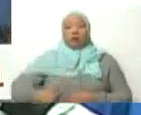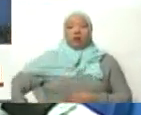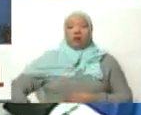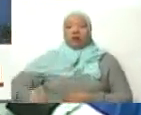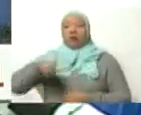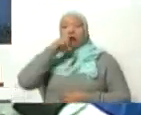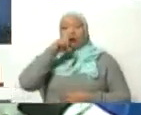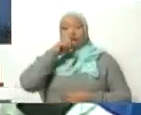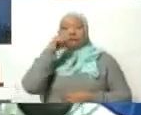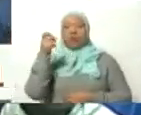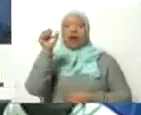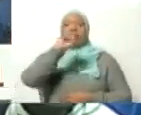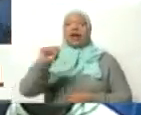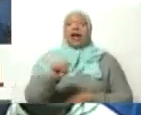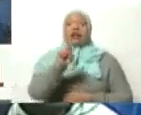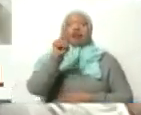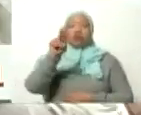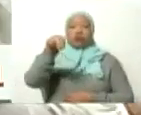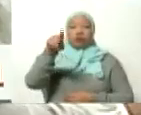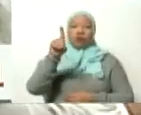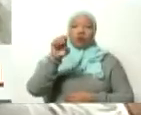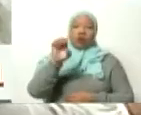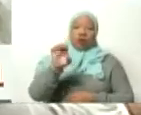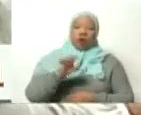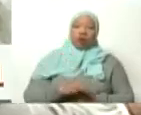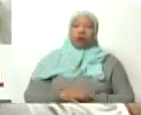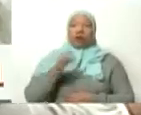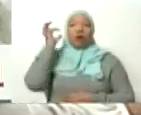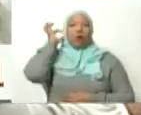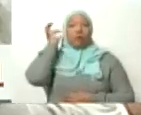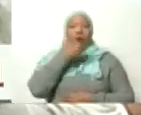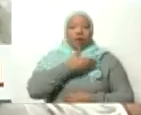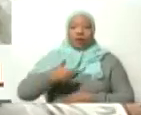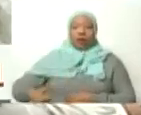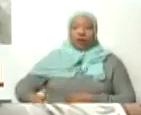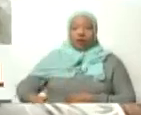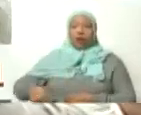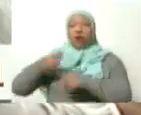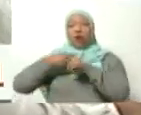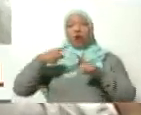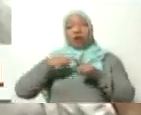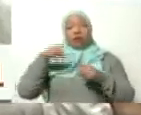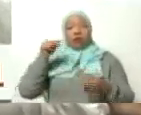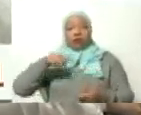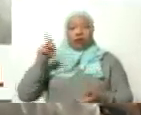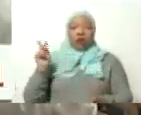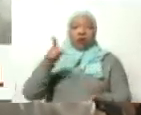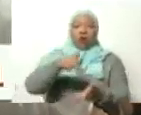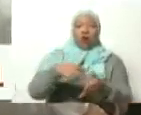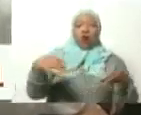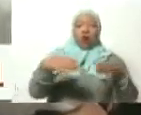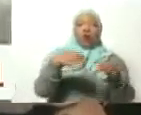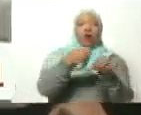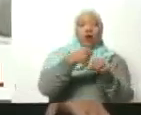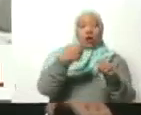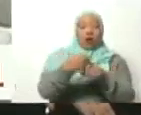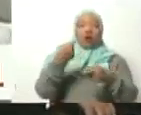Fonden y a todos quienes de alguna u otra manera conforman un equipo de